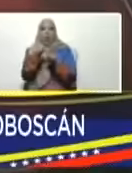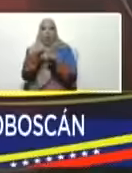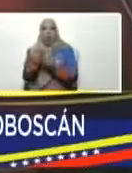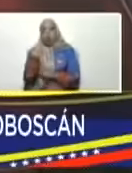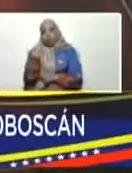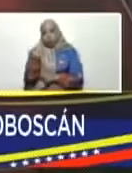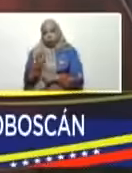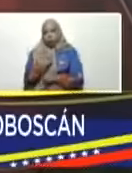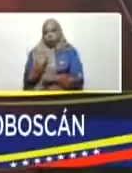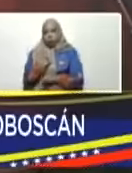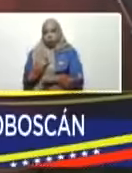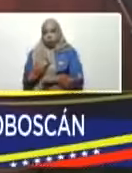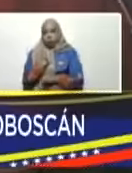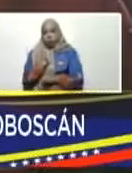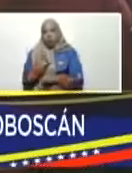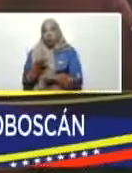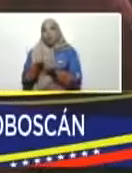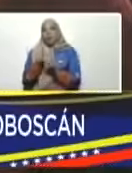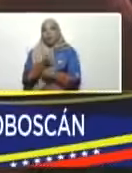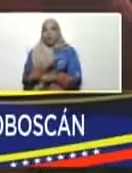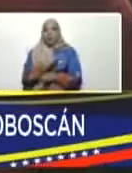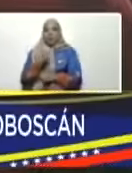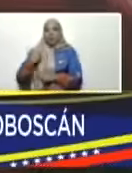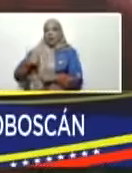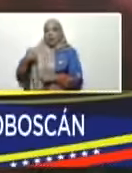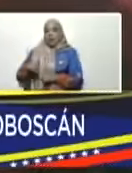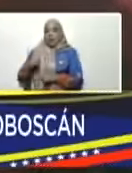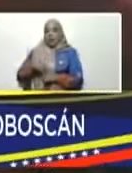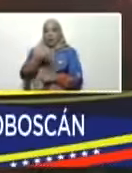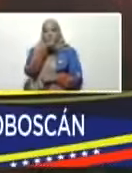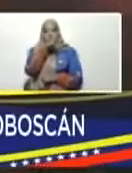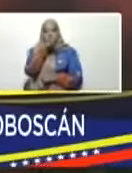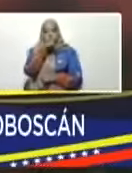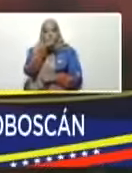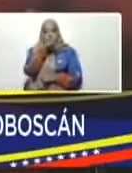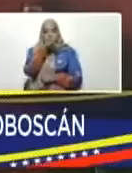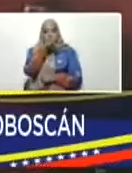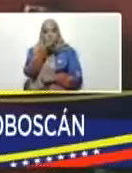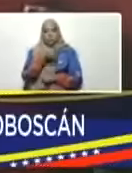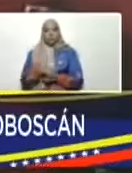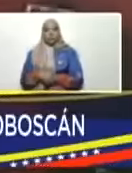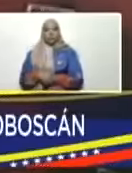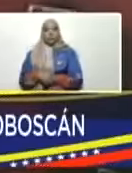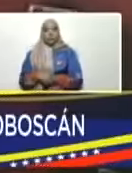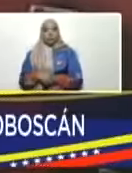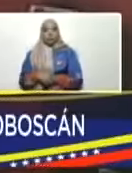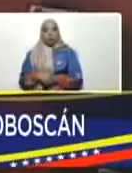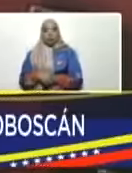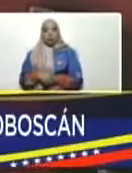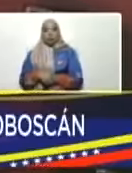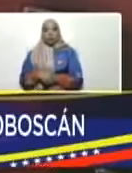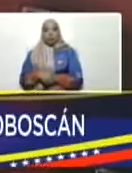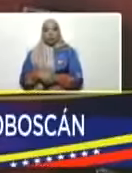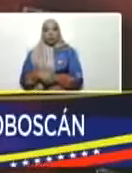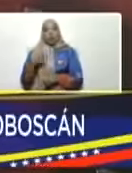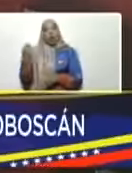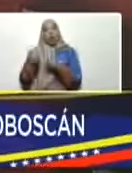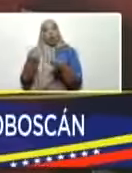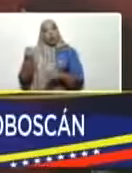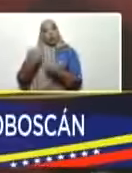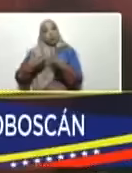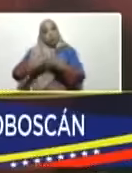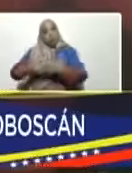Pero unas palabras para Chevron ha sido acerca de crecer nuestra